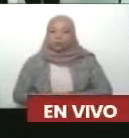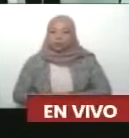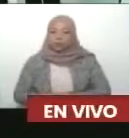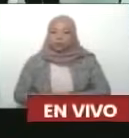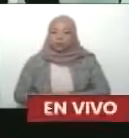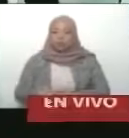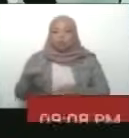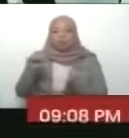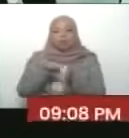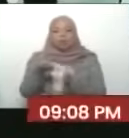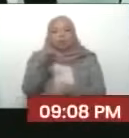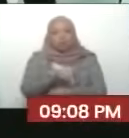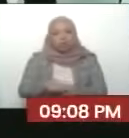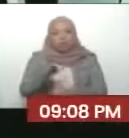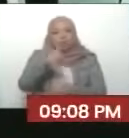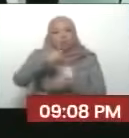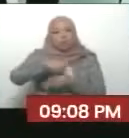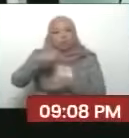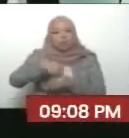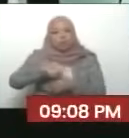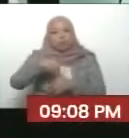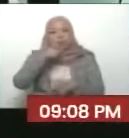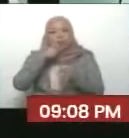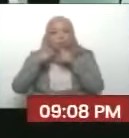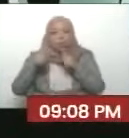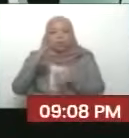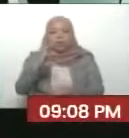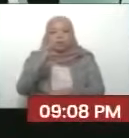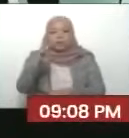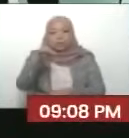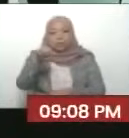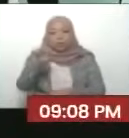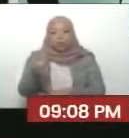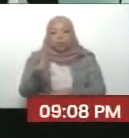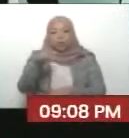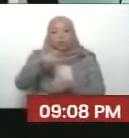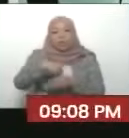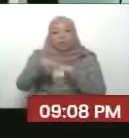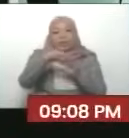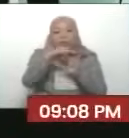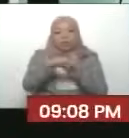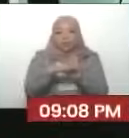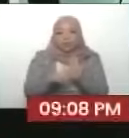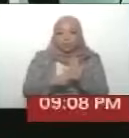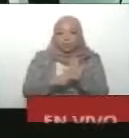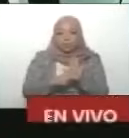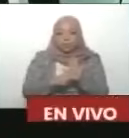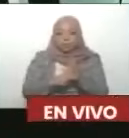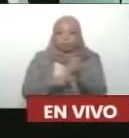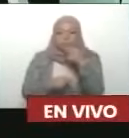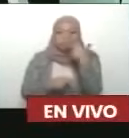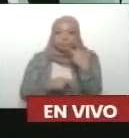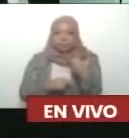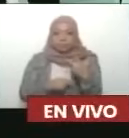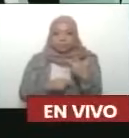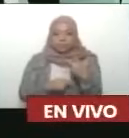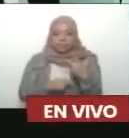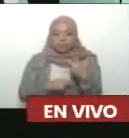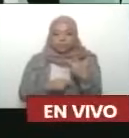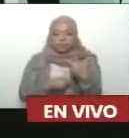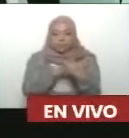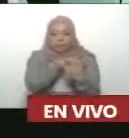¿Dónde votar? Y el Consejo Nacional Electoral tiene tres instrumentos. Tres. Génesis.